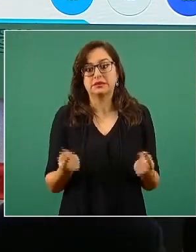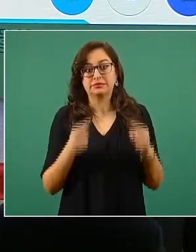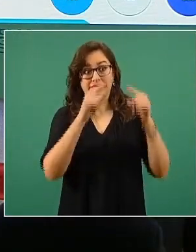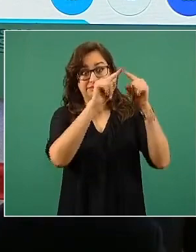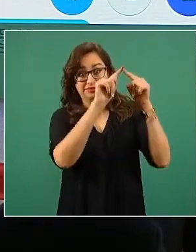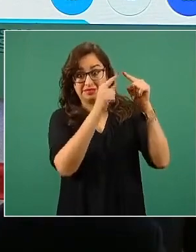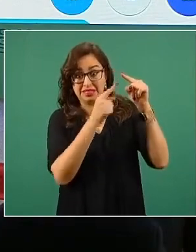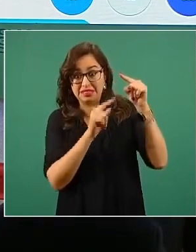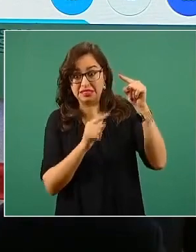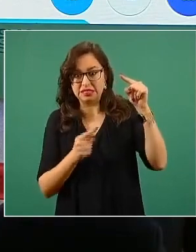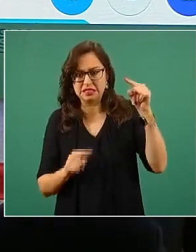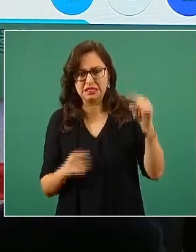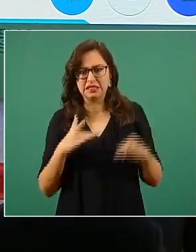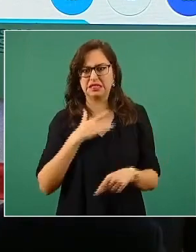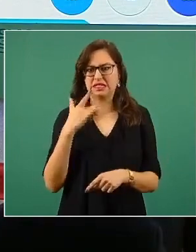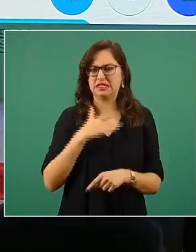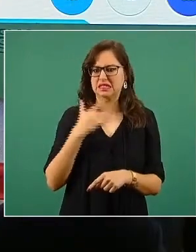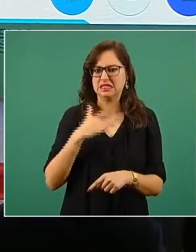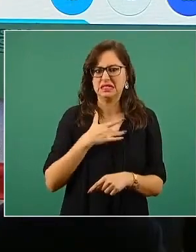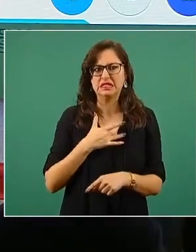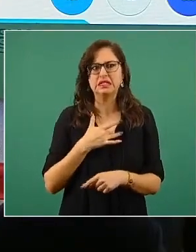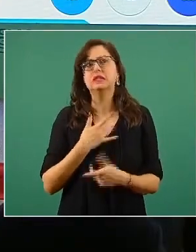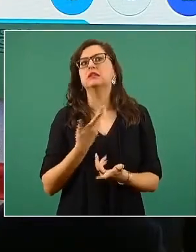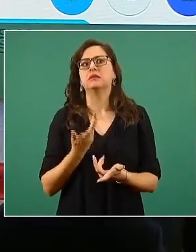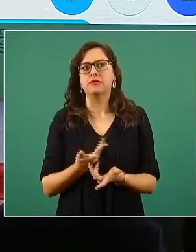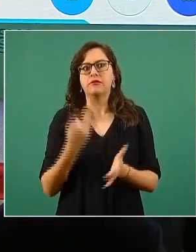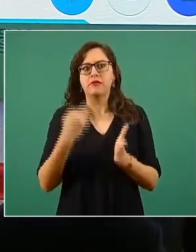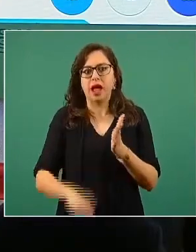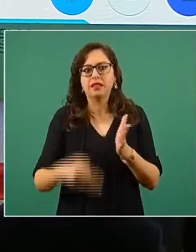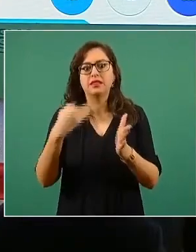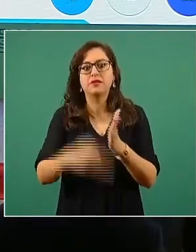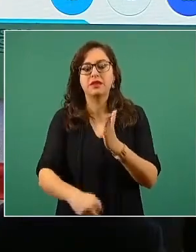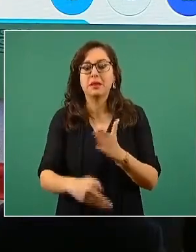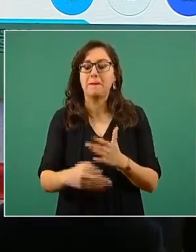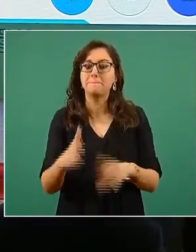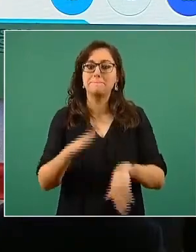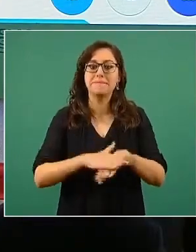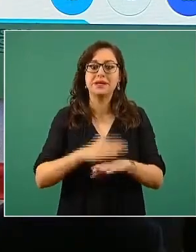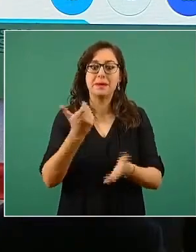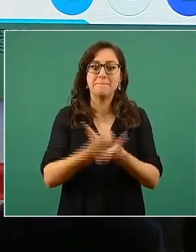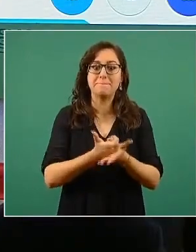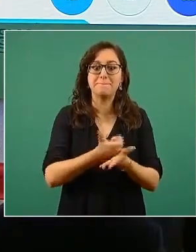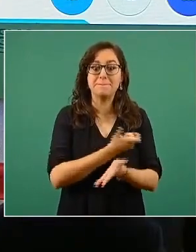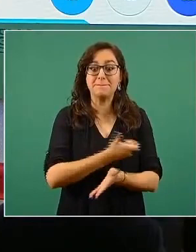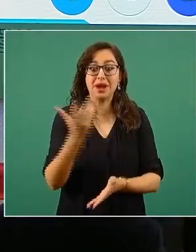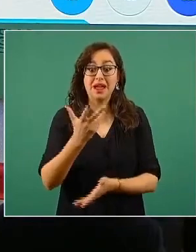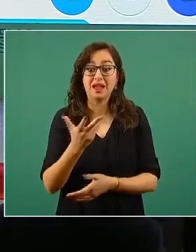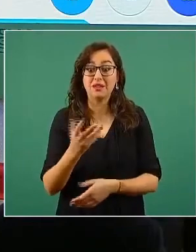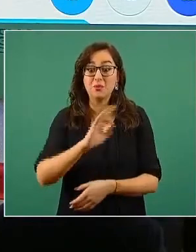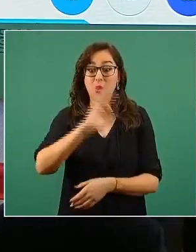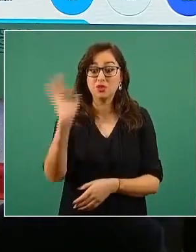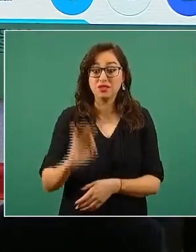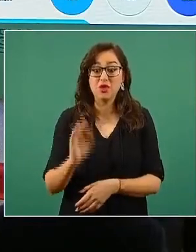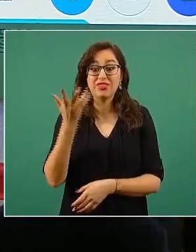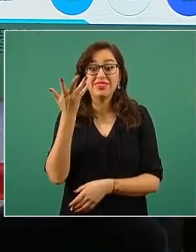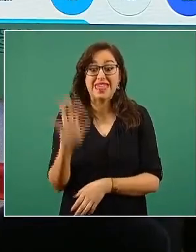Unidos, y comienza una especulación sin precedente en los precios del gas de más del 10,000%. Le damos a la